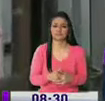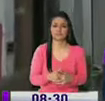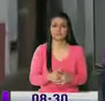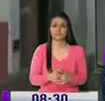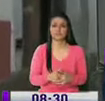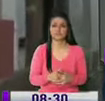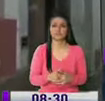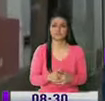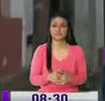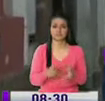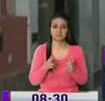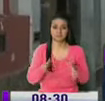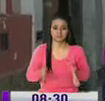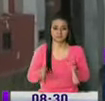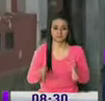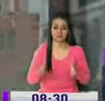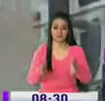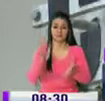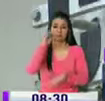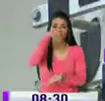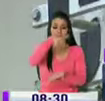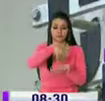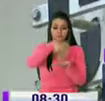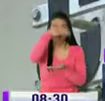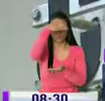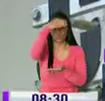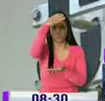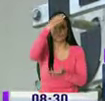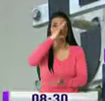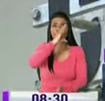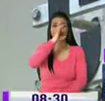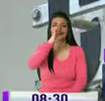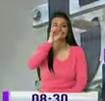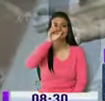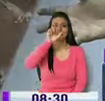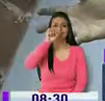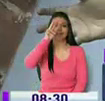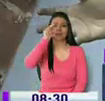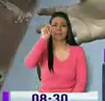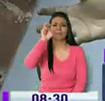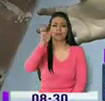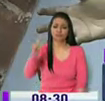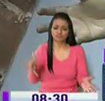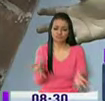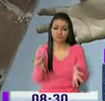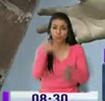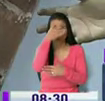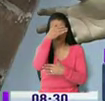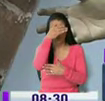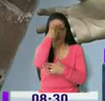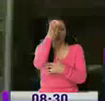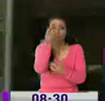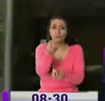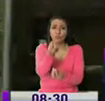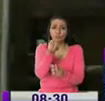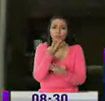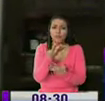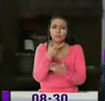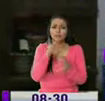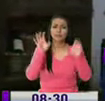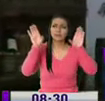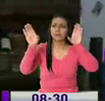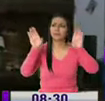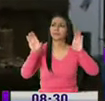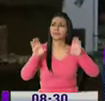En la misma calle está el Centro Cultural Cedime, que se enfoca en fomentar la cultura y cuenta con una pequeña galería